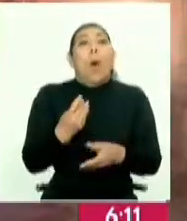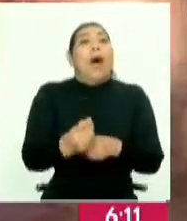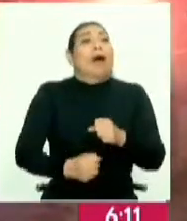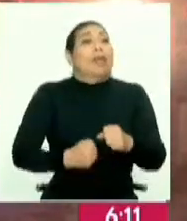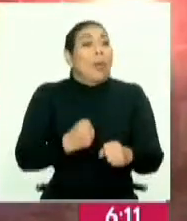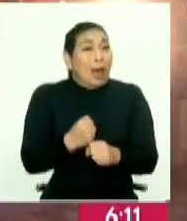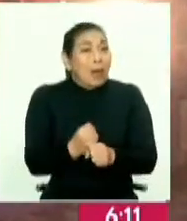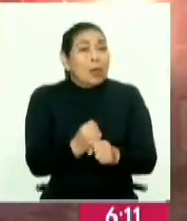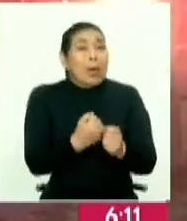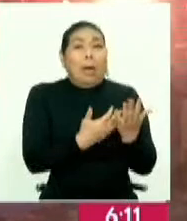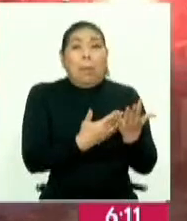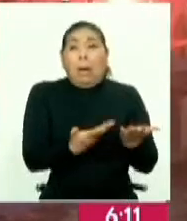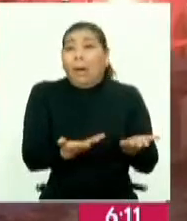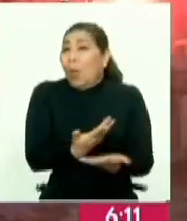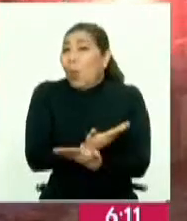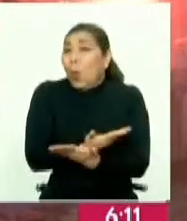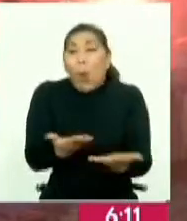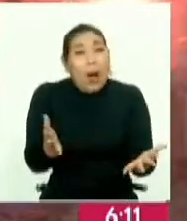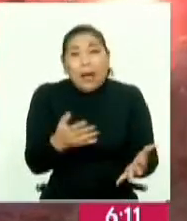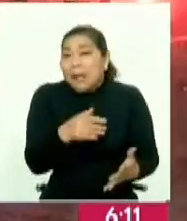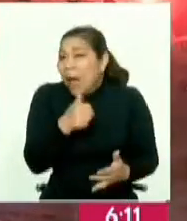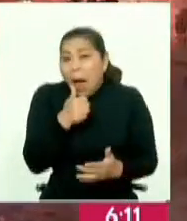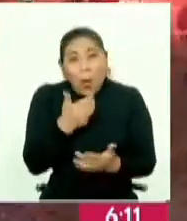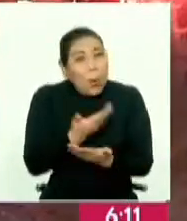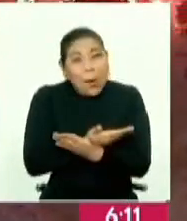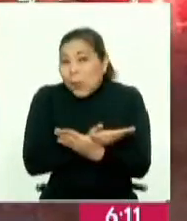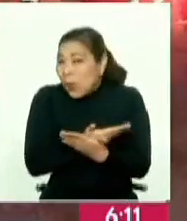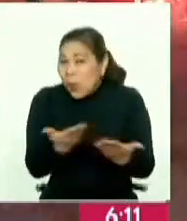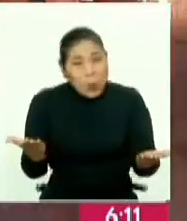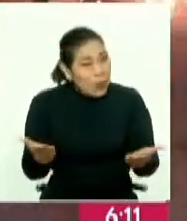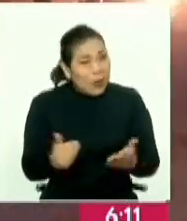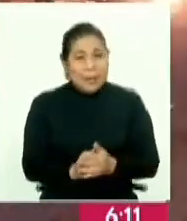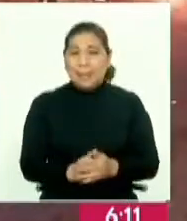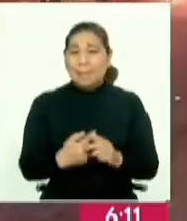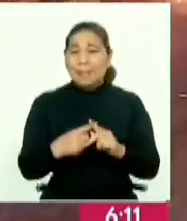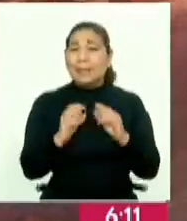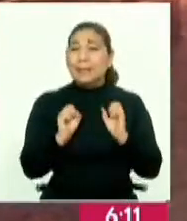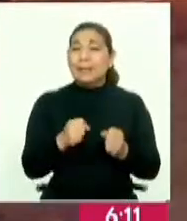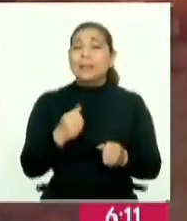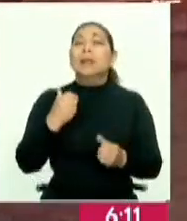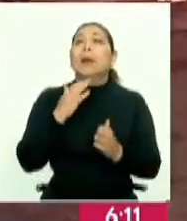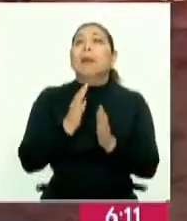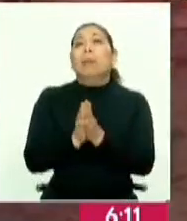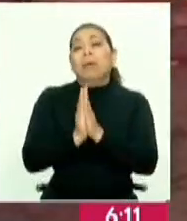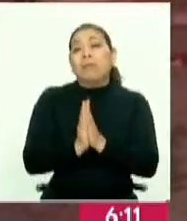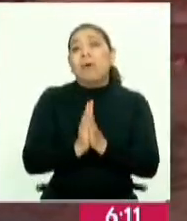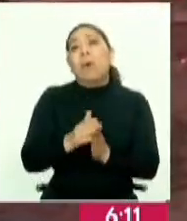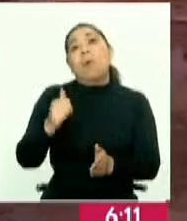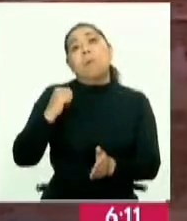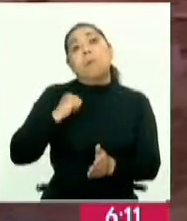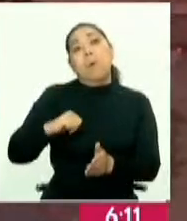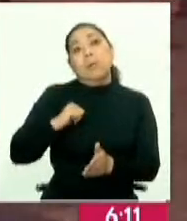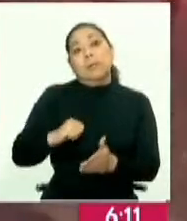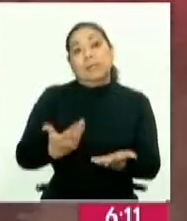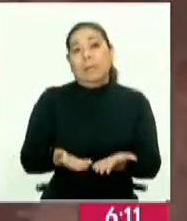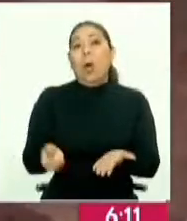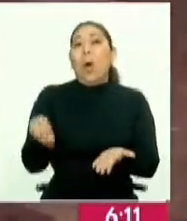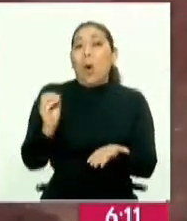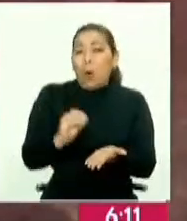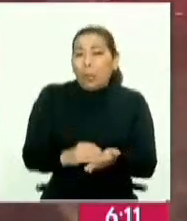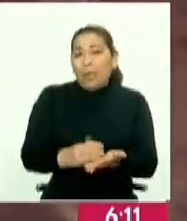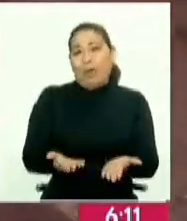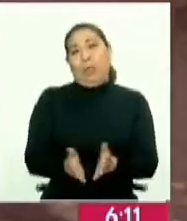tantos años viviendo acá no tenemos agua ni desagüe pedimos ayuda en ese aspecto a la municipalidad para que no ocurra otra